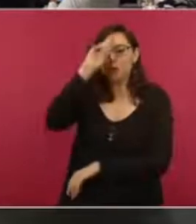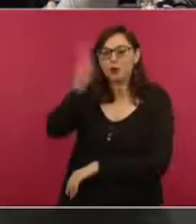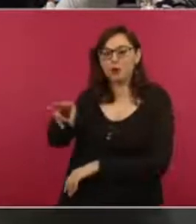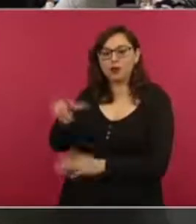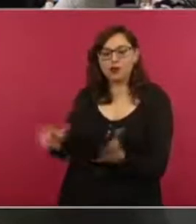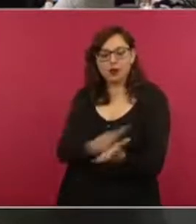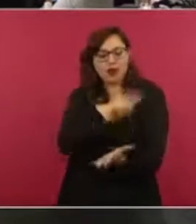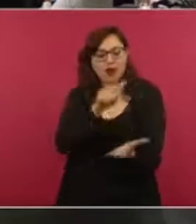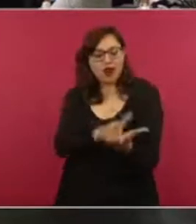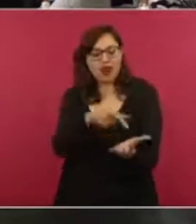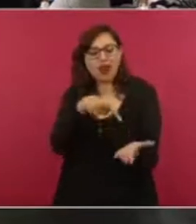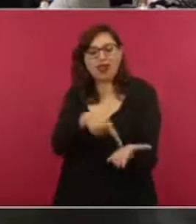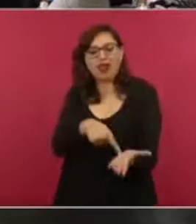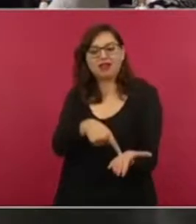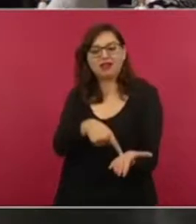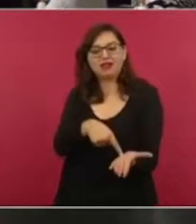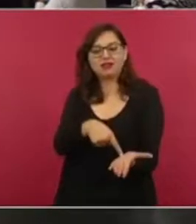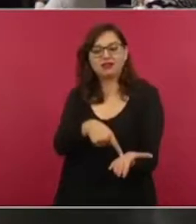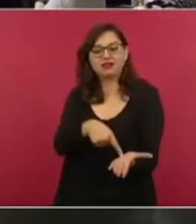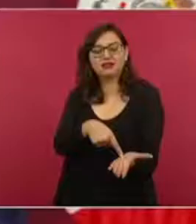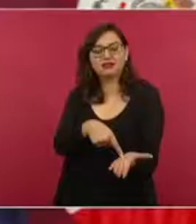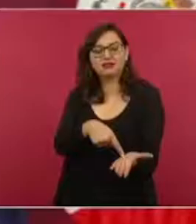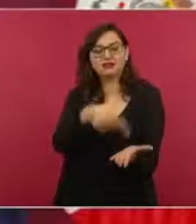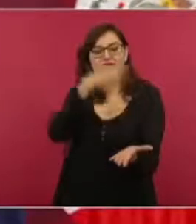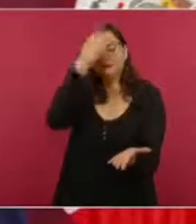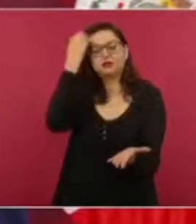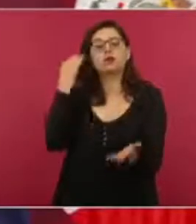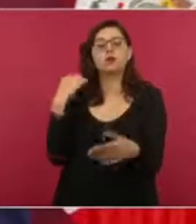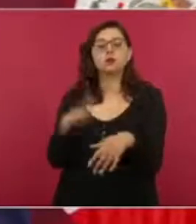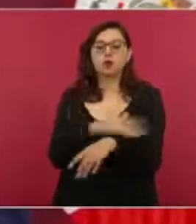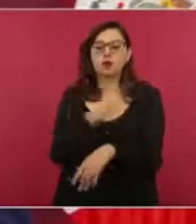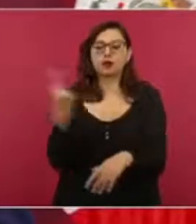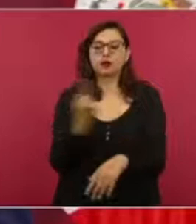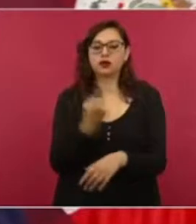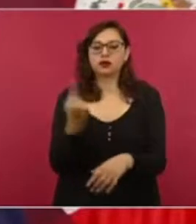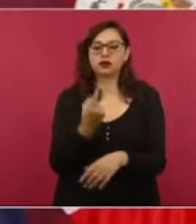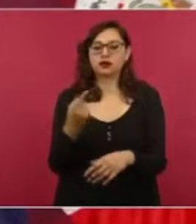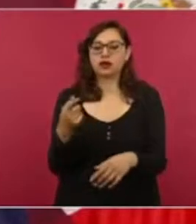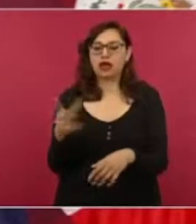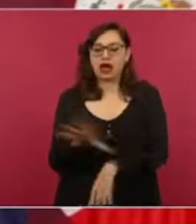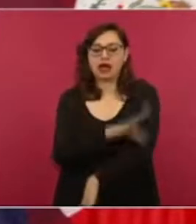Debido a que en esa reforma no se contempló